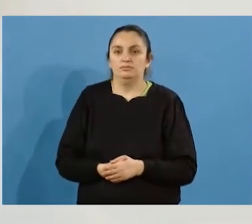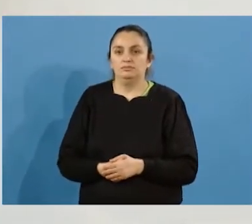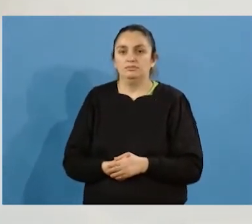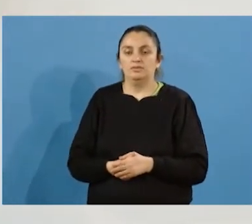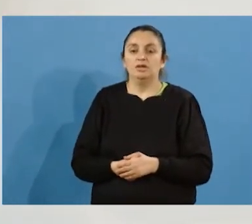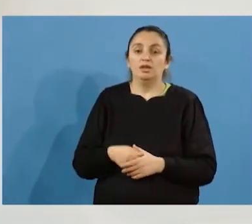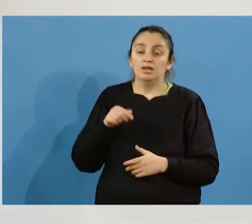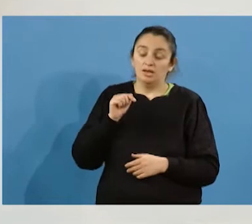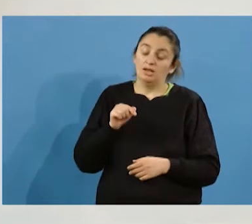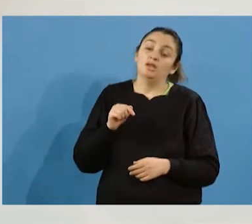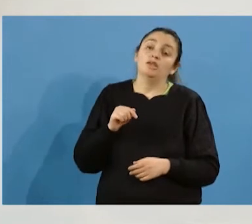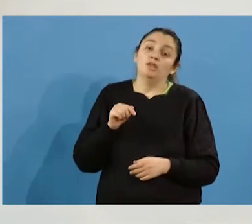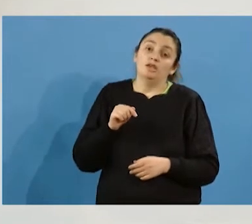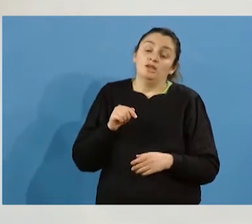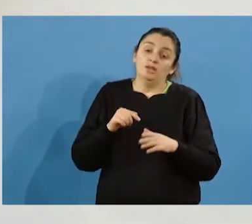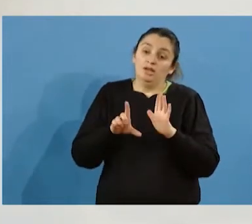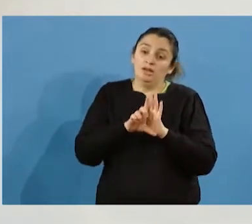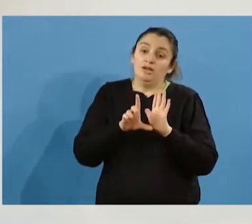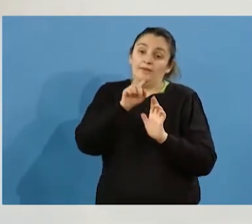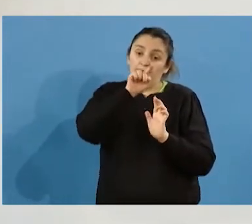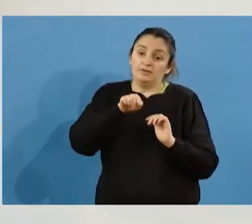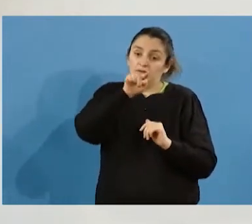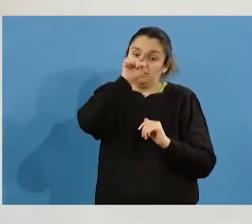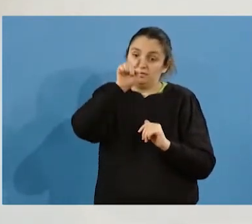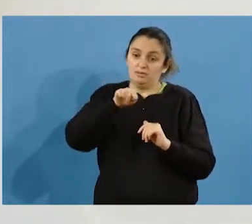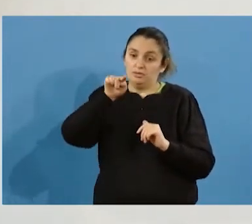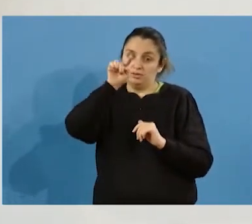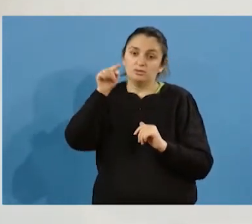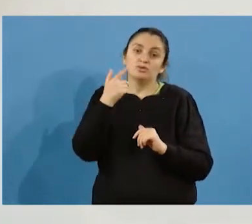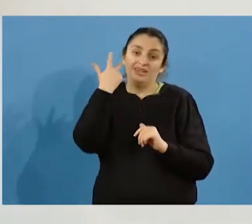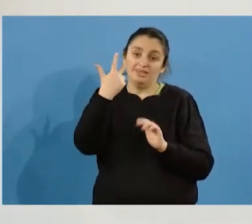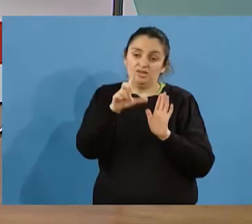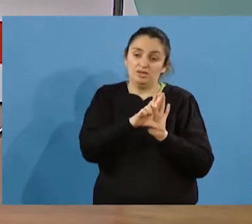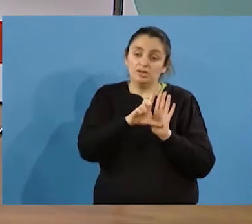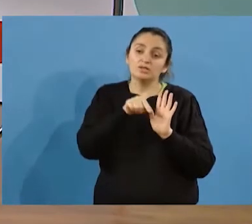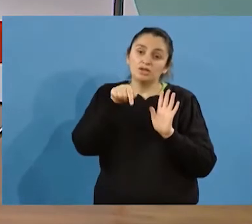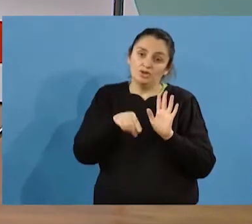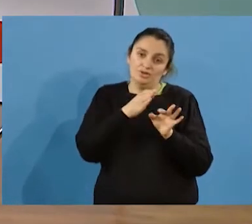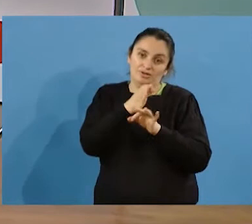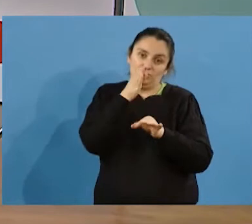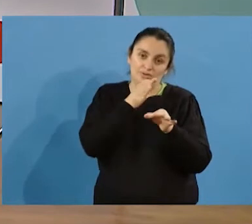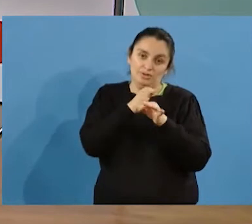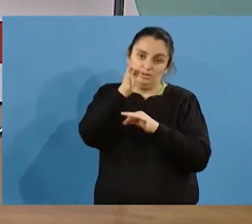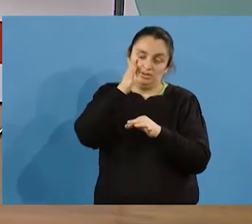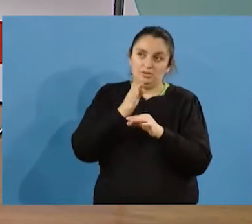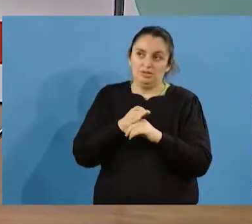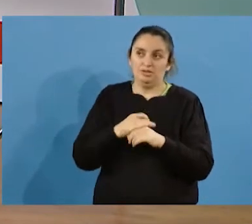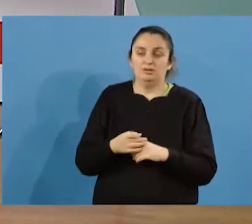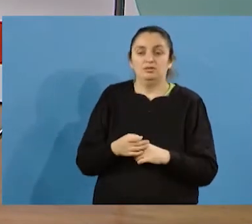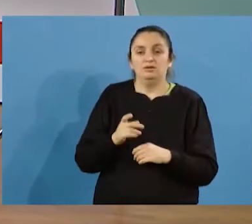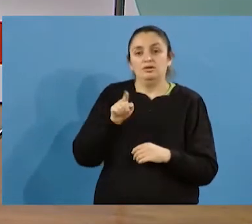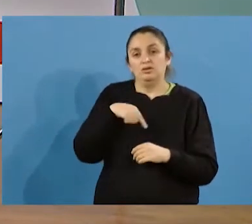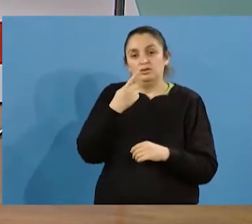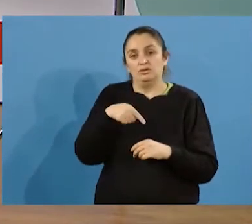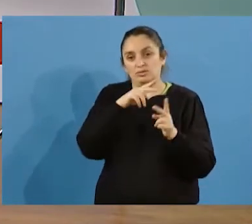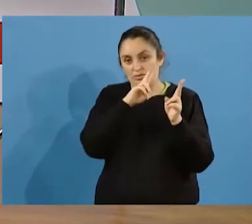propiedad raíz de otra raíz esas son las tres propiedades que vamos a ver hoy lo otro que les traje